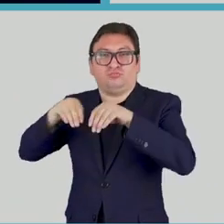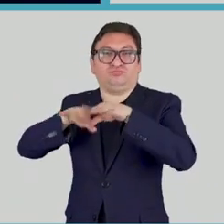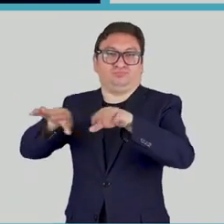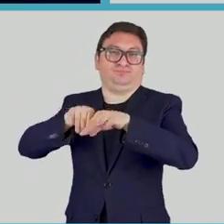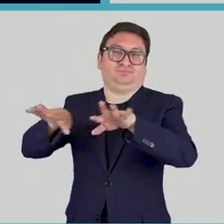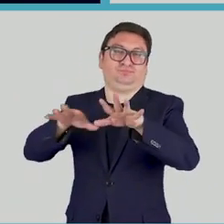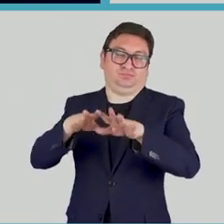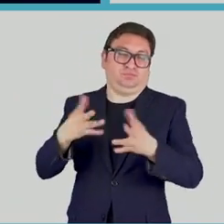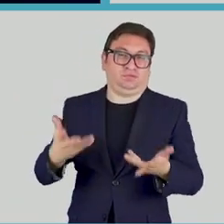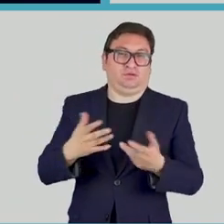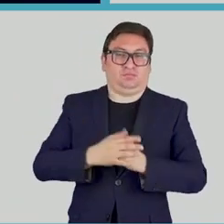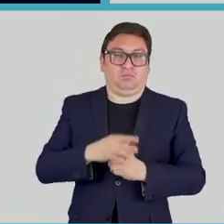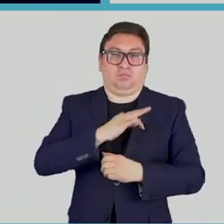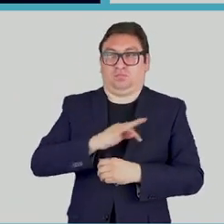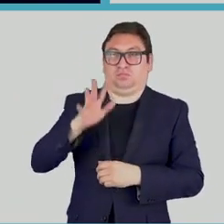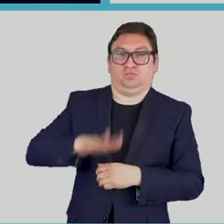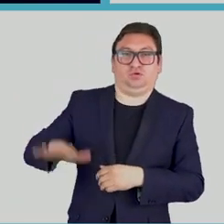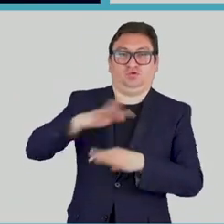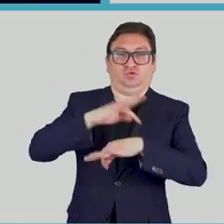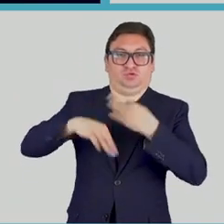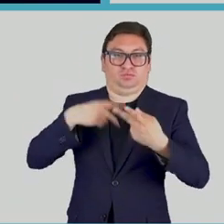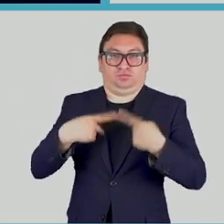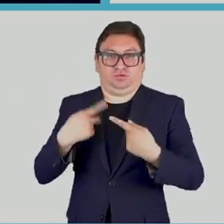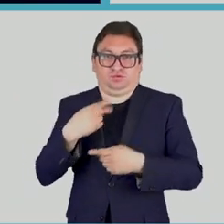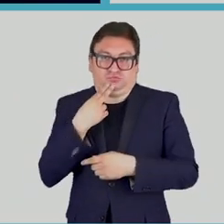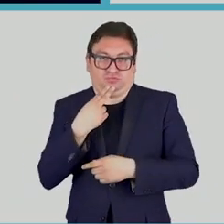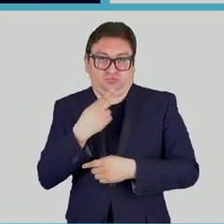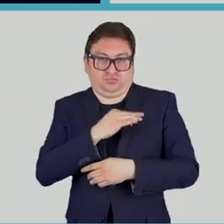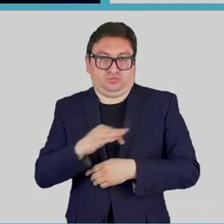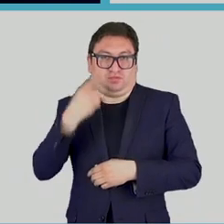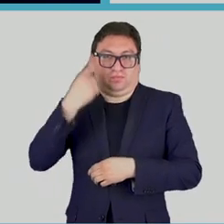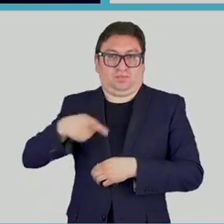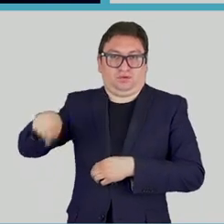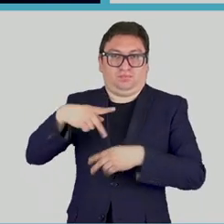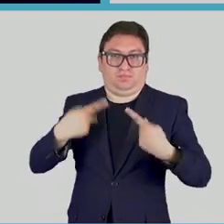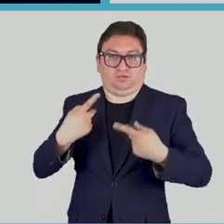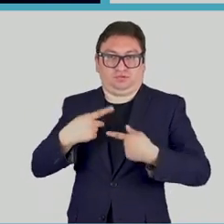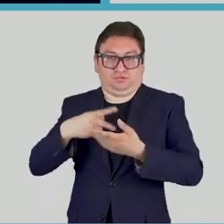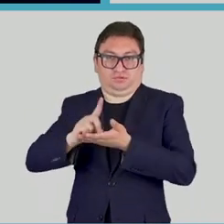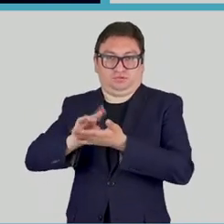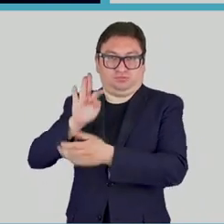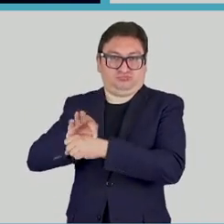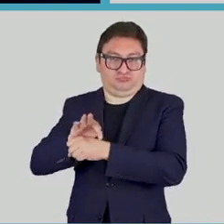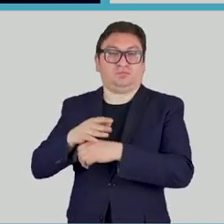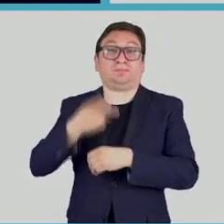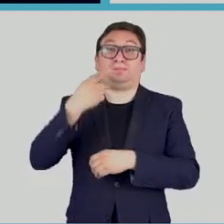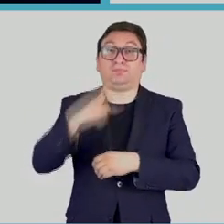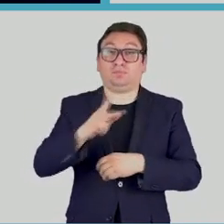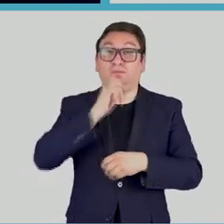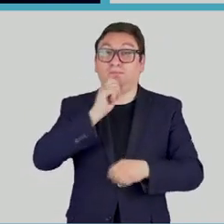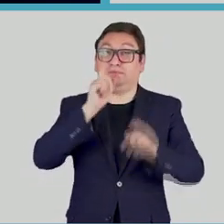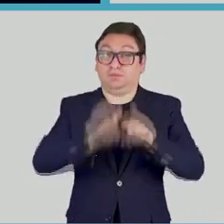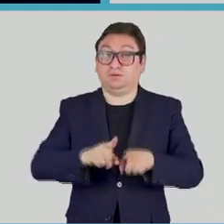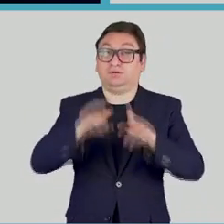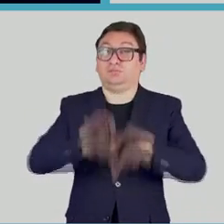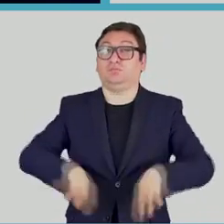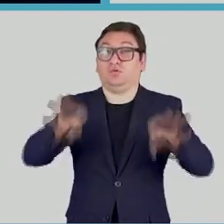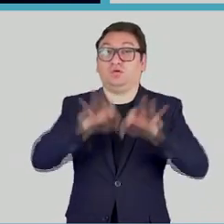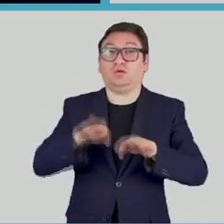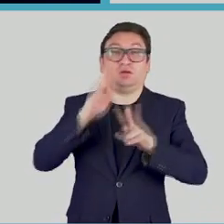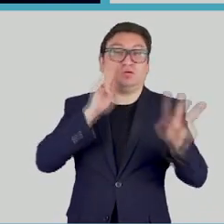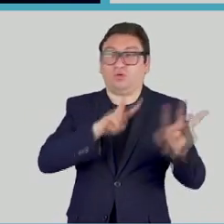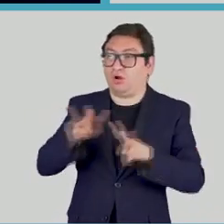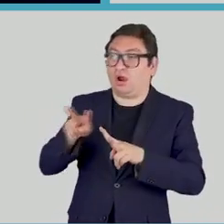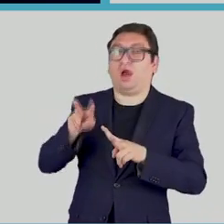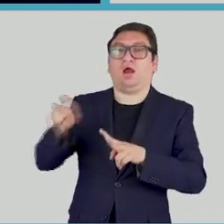transmiten información que puede ser de utilidad para ese segmento sector social Pero también la importancia de la